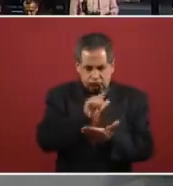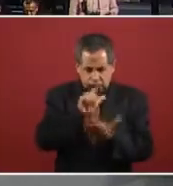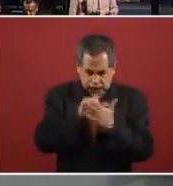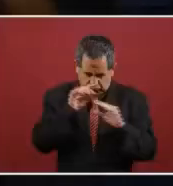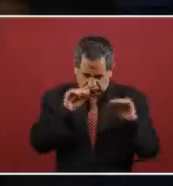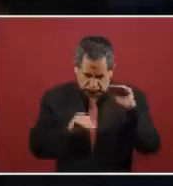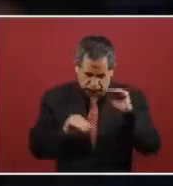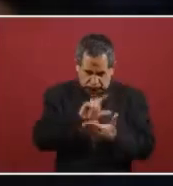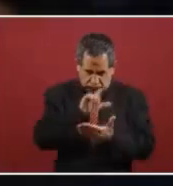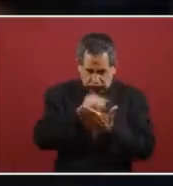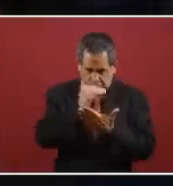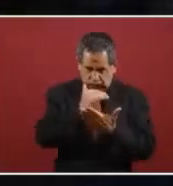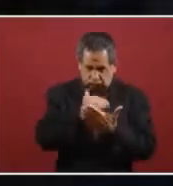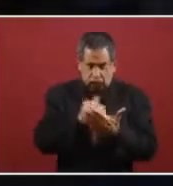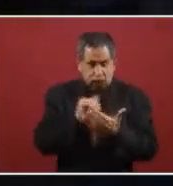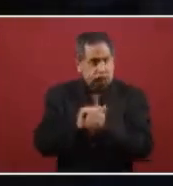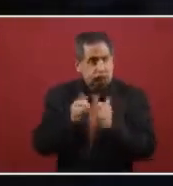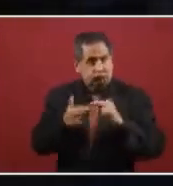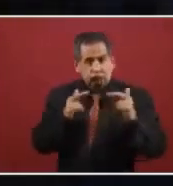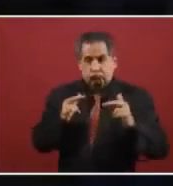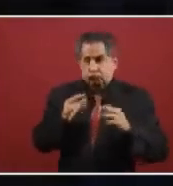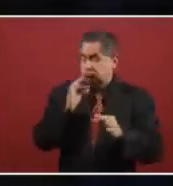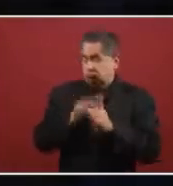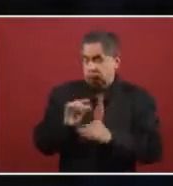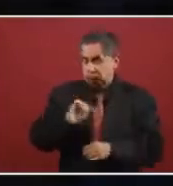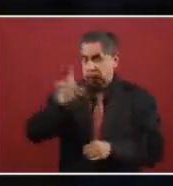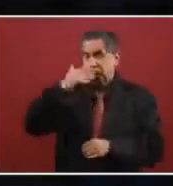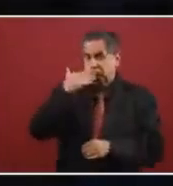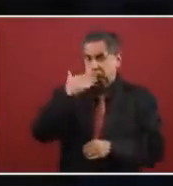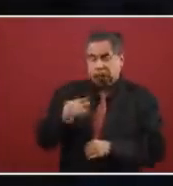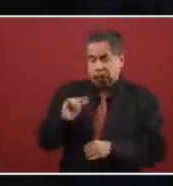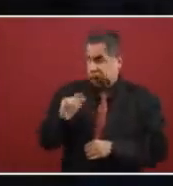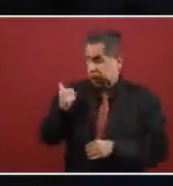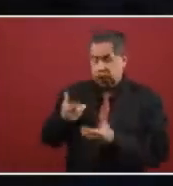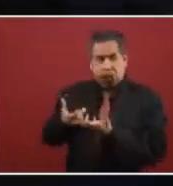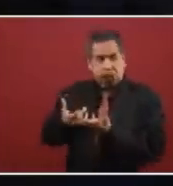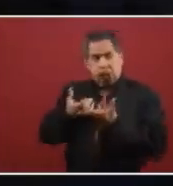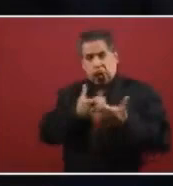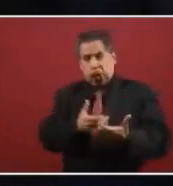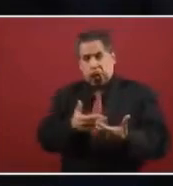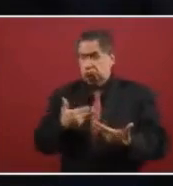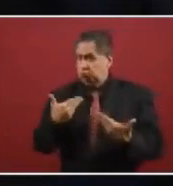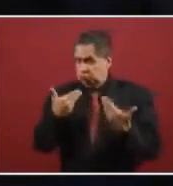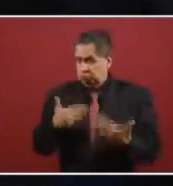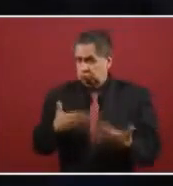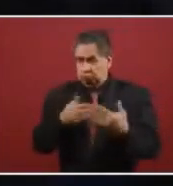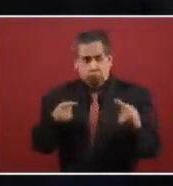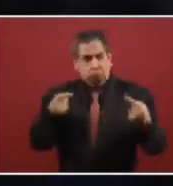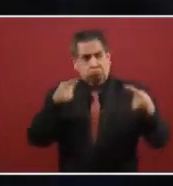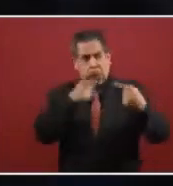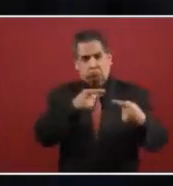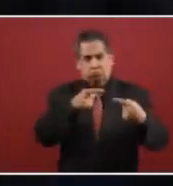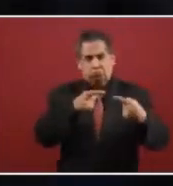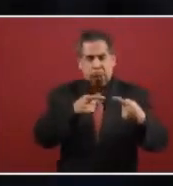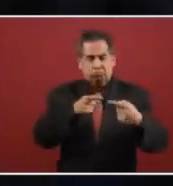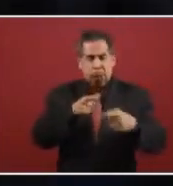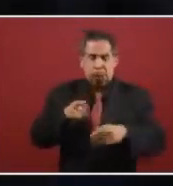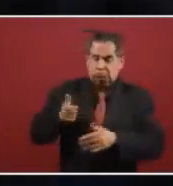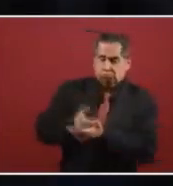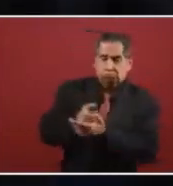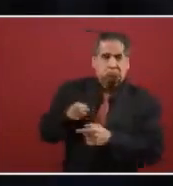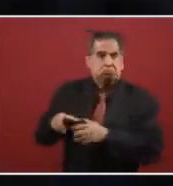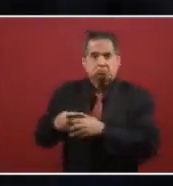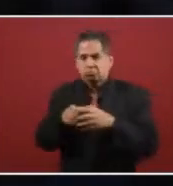aspecto jurídico de las relaciones exteriores que ha brillado, you know, como lo hizo en la reciente pugna public cuando la amenaza de relations. los